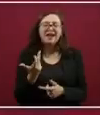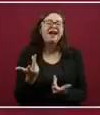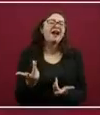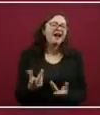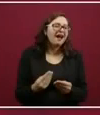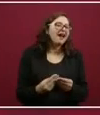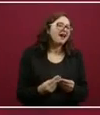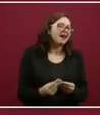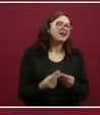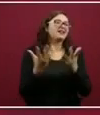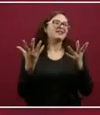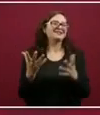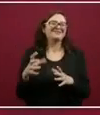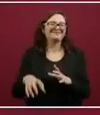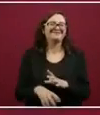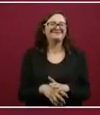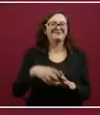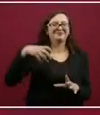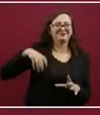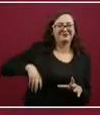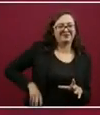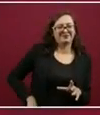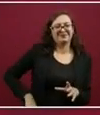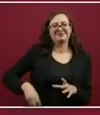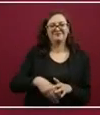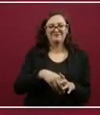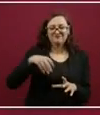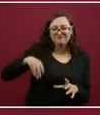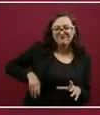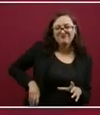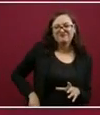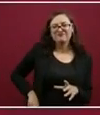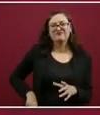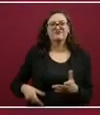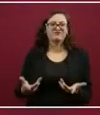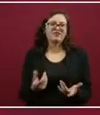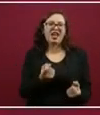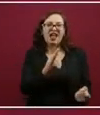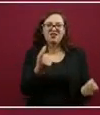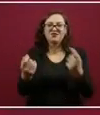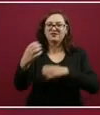unas cuantas empresas proveedoras de medicamentos.